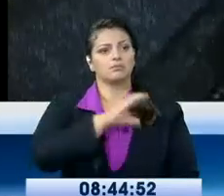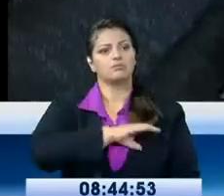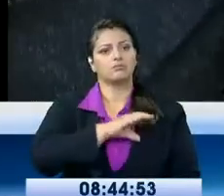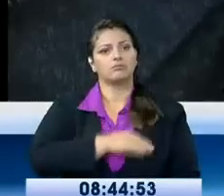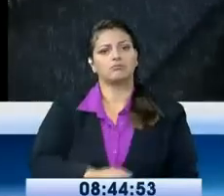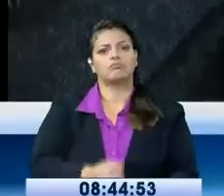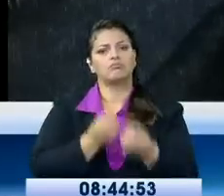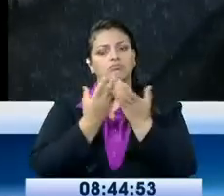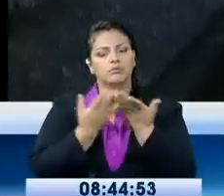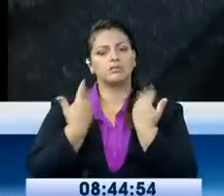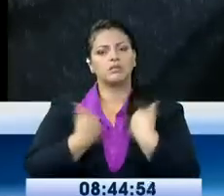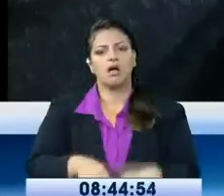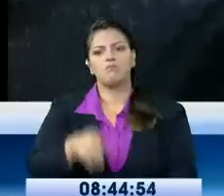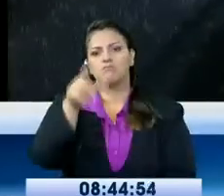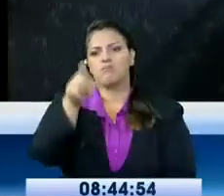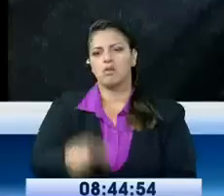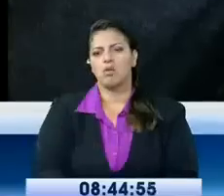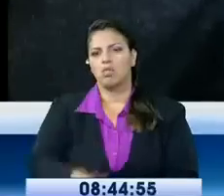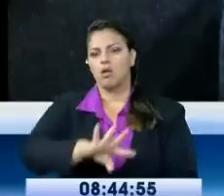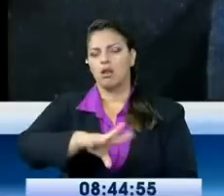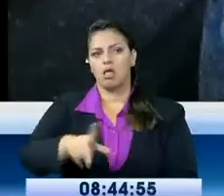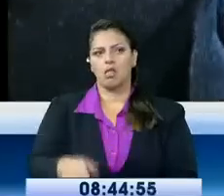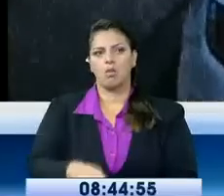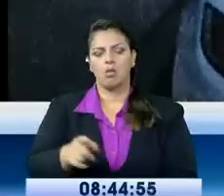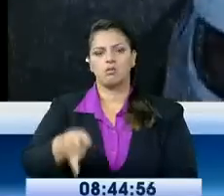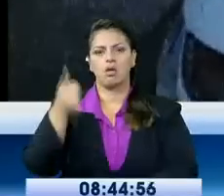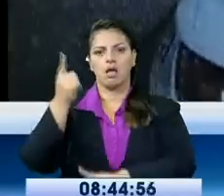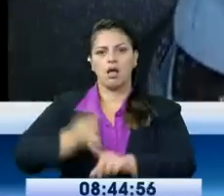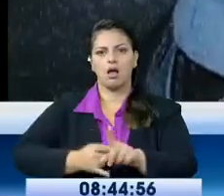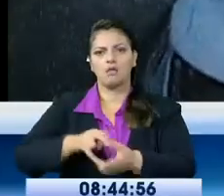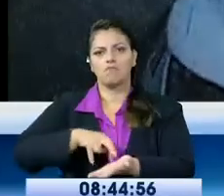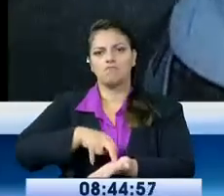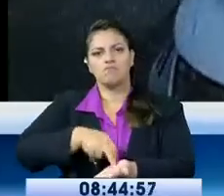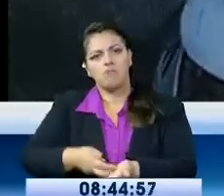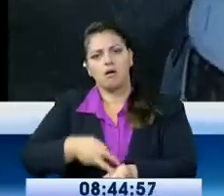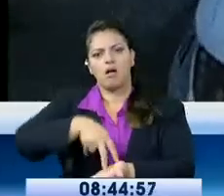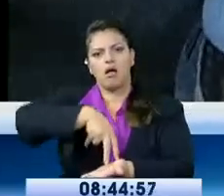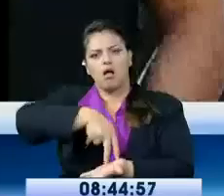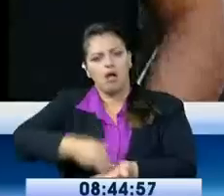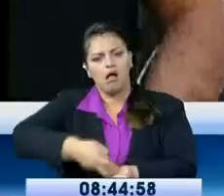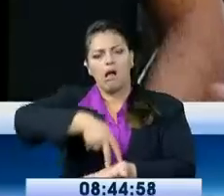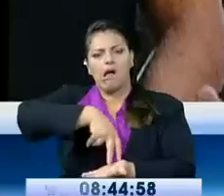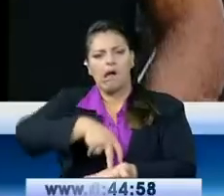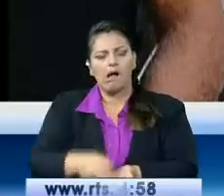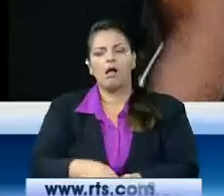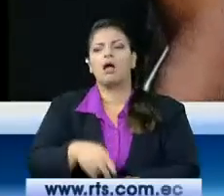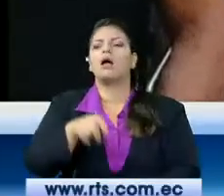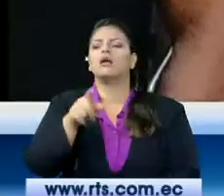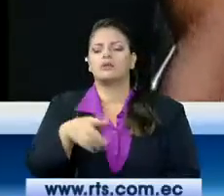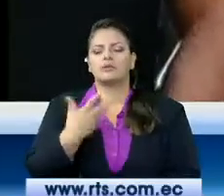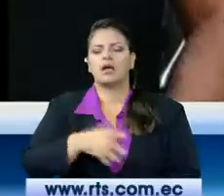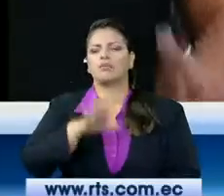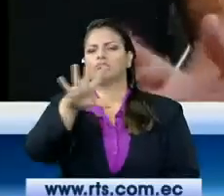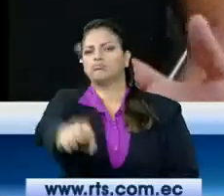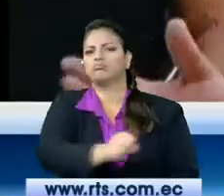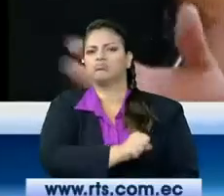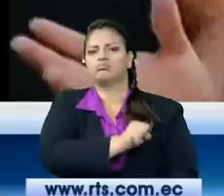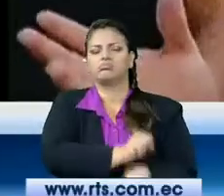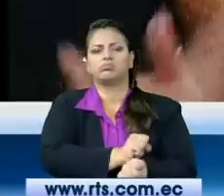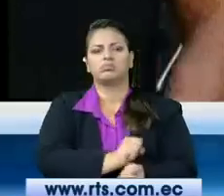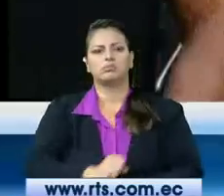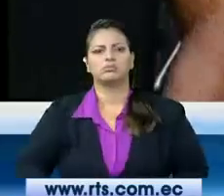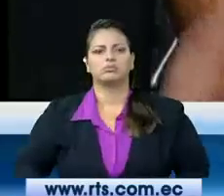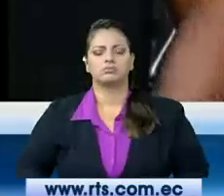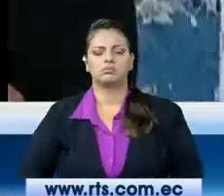de alias El Cojito, identificado gracias a los videos de vigilancia. Él presuntamente